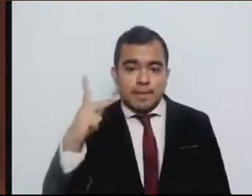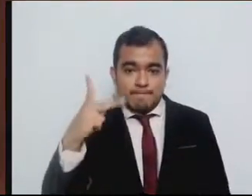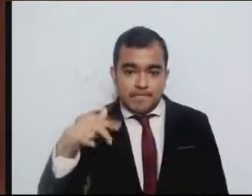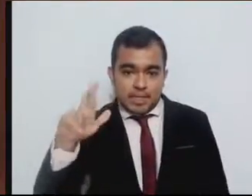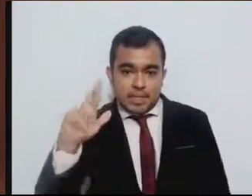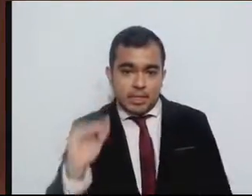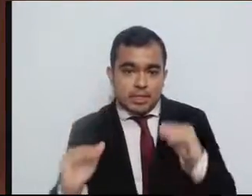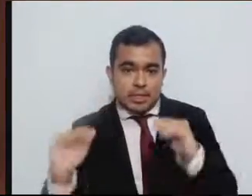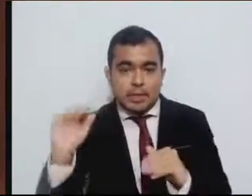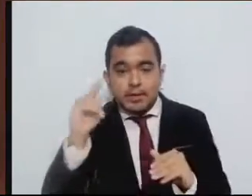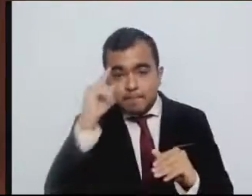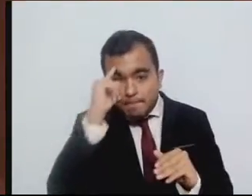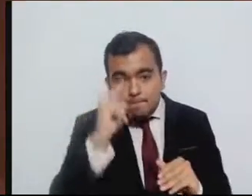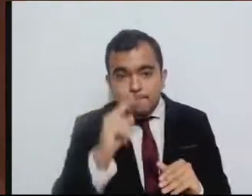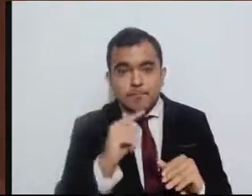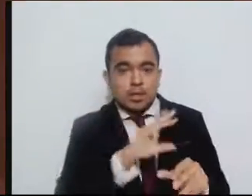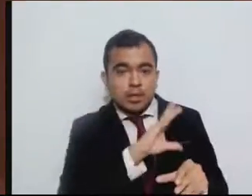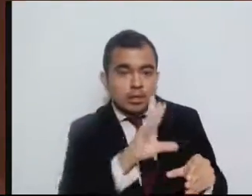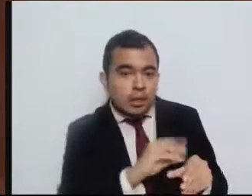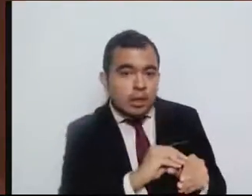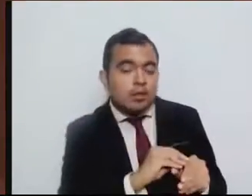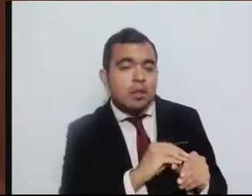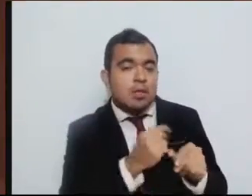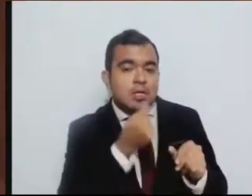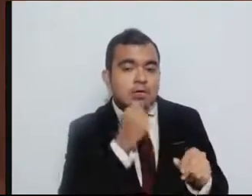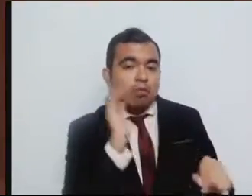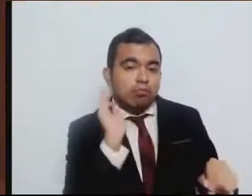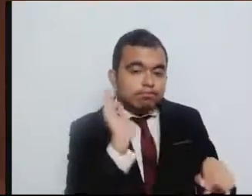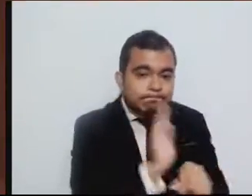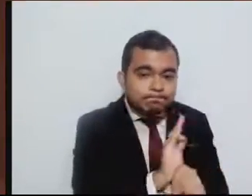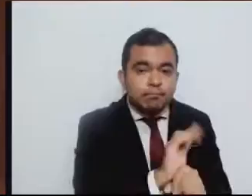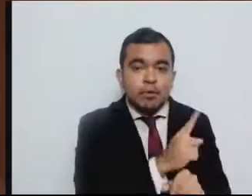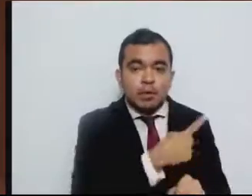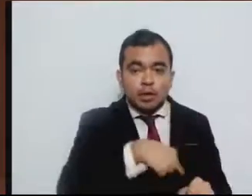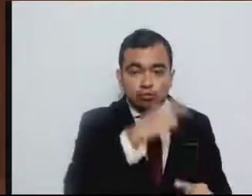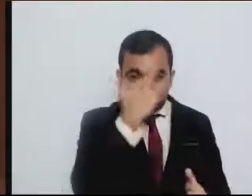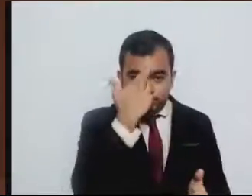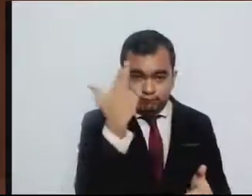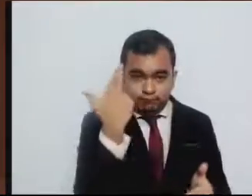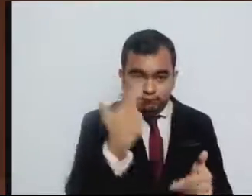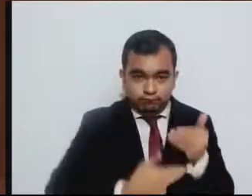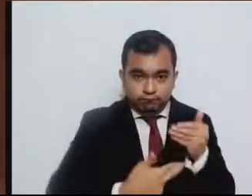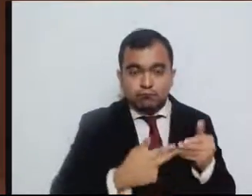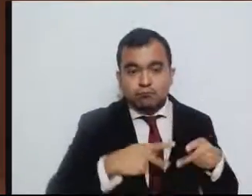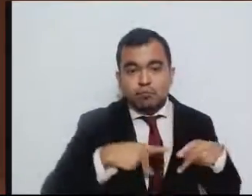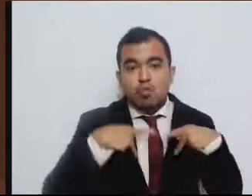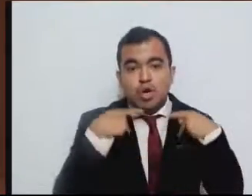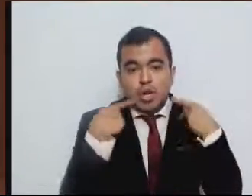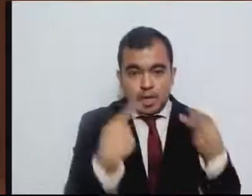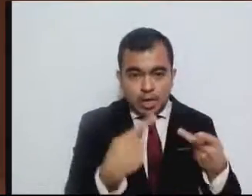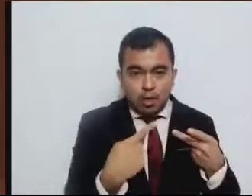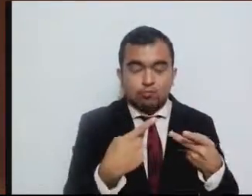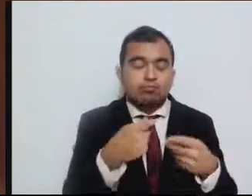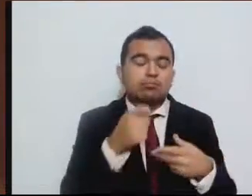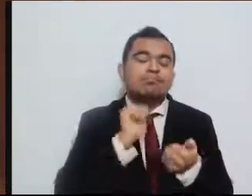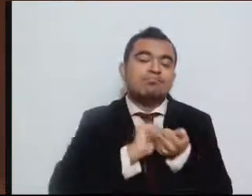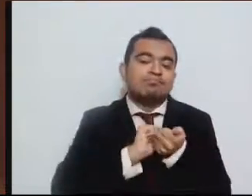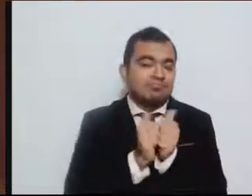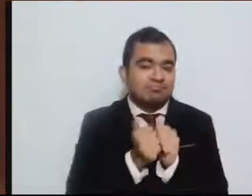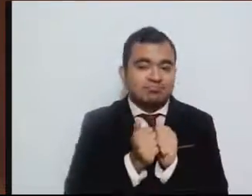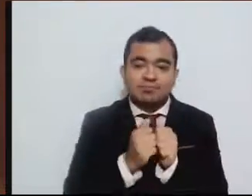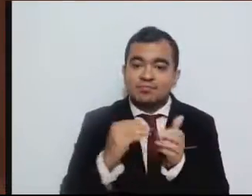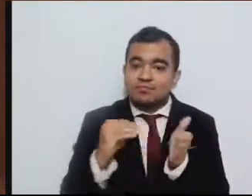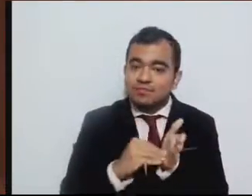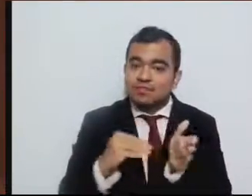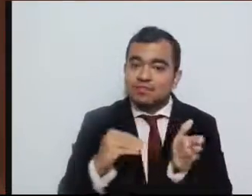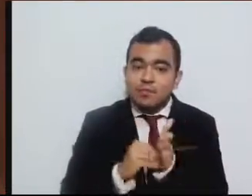la integridad de los niños y adolescentes vulnerados, generando que siga habiendo un problema de sobrepoblación